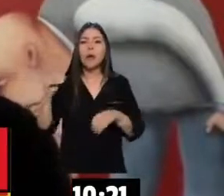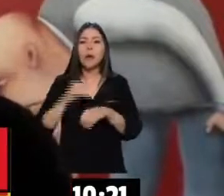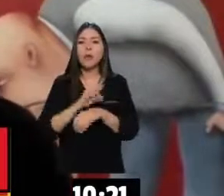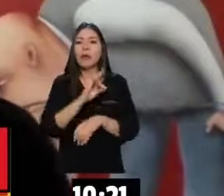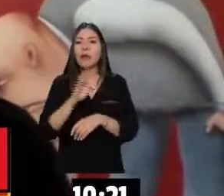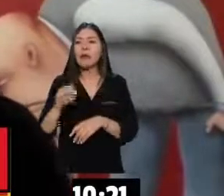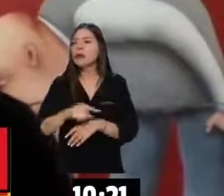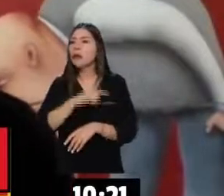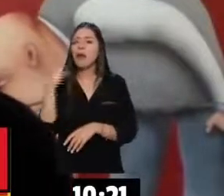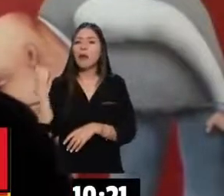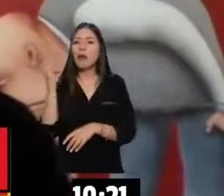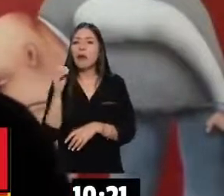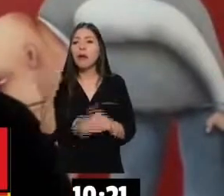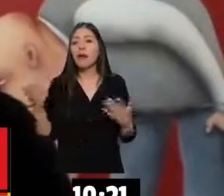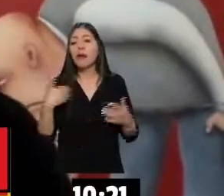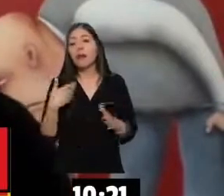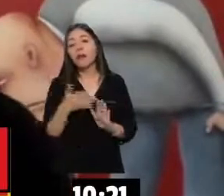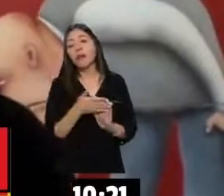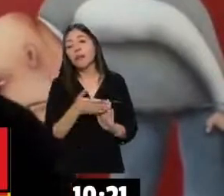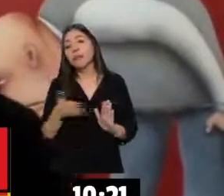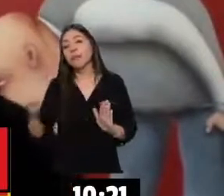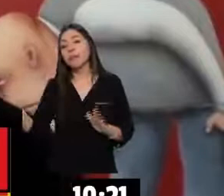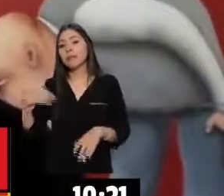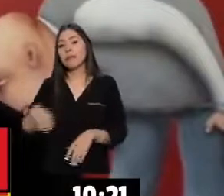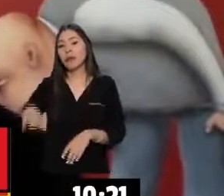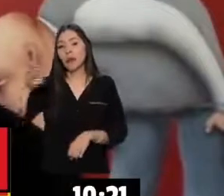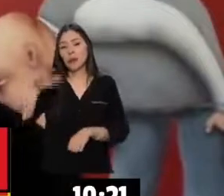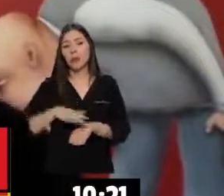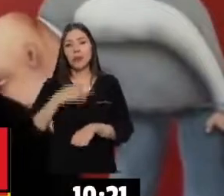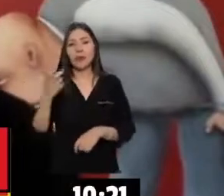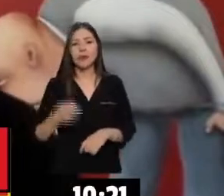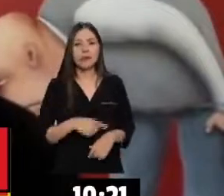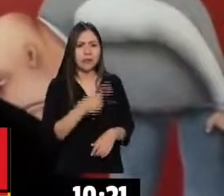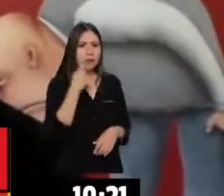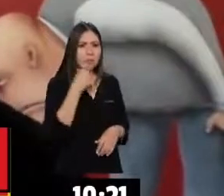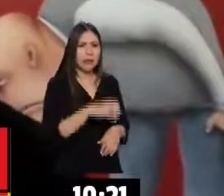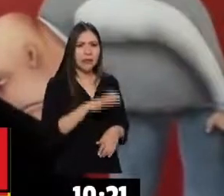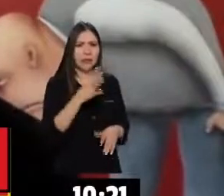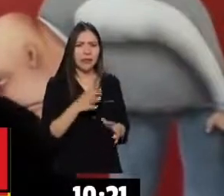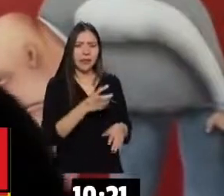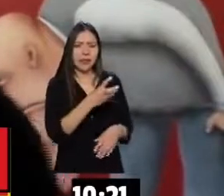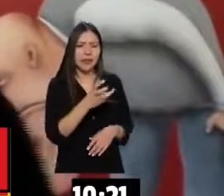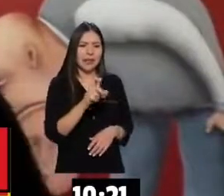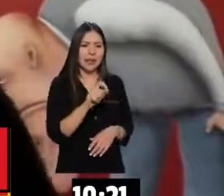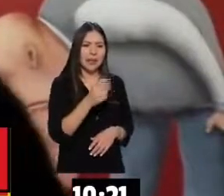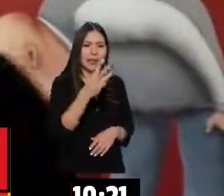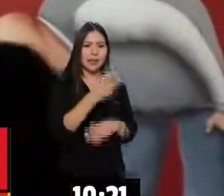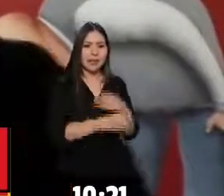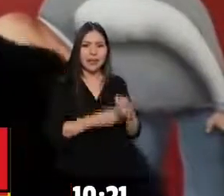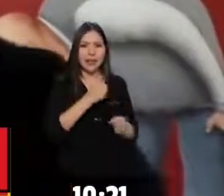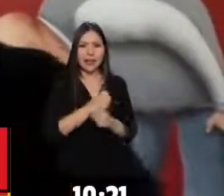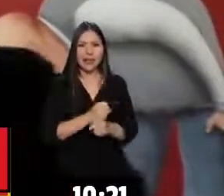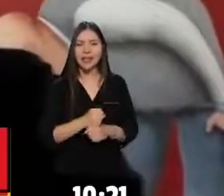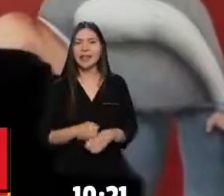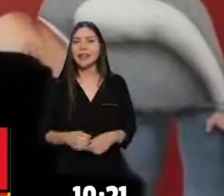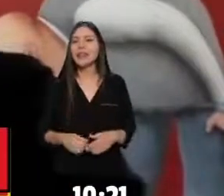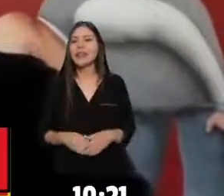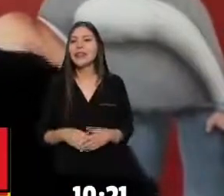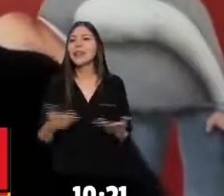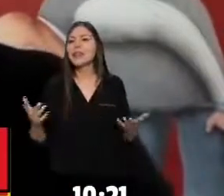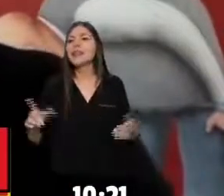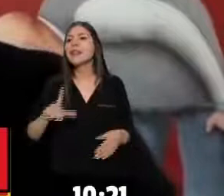tuvo tantos años. Te ves de 323, ¿eh? Ay, maldito, cállese. Sí, ¿no? Sí, se ve más joven.